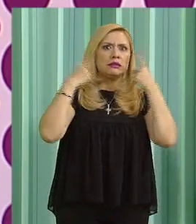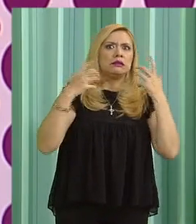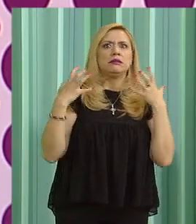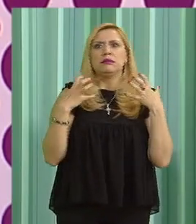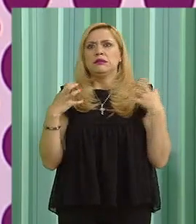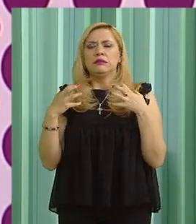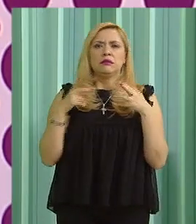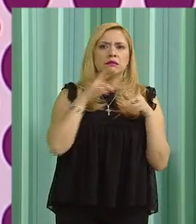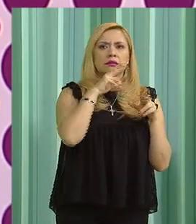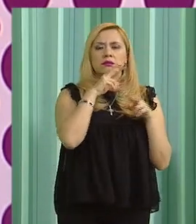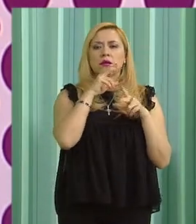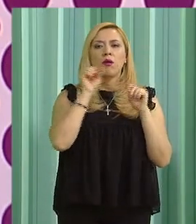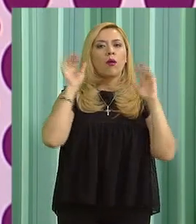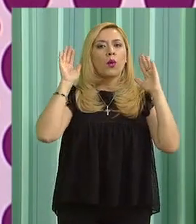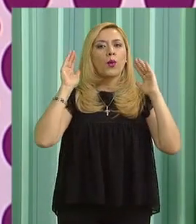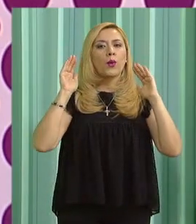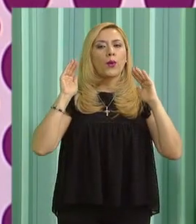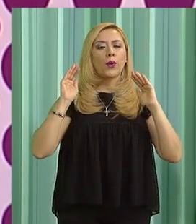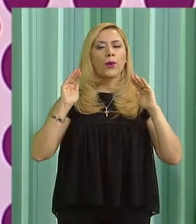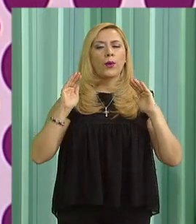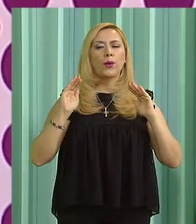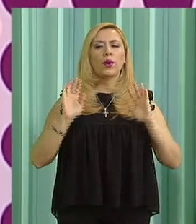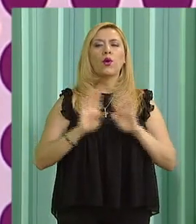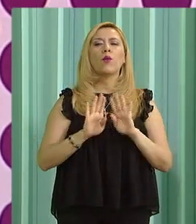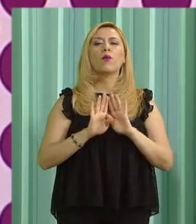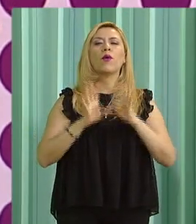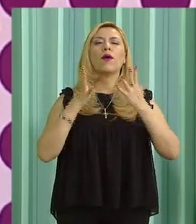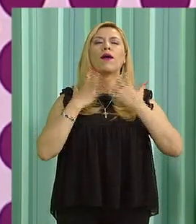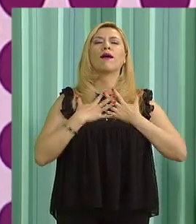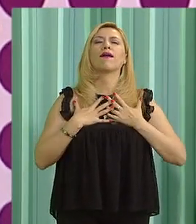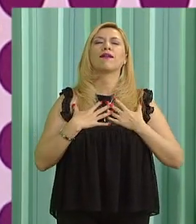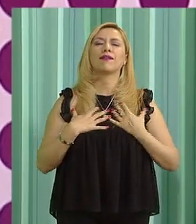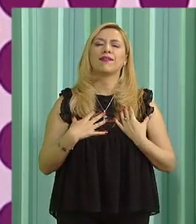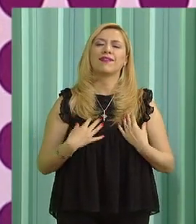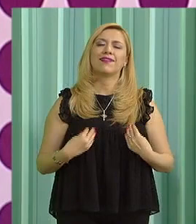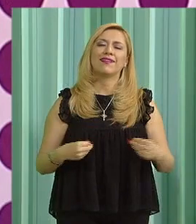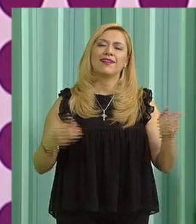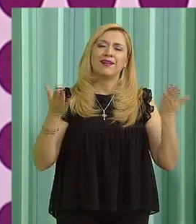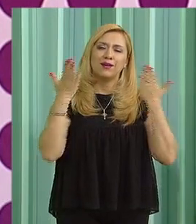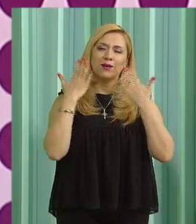puede ser ya de entrada, es un primer auxilio psicológico.